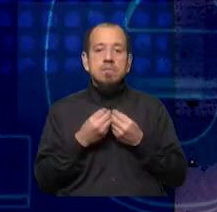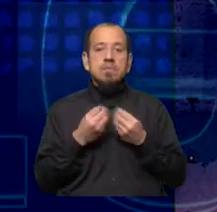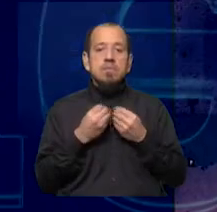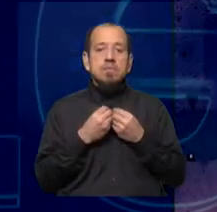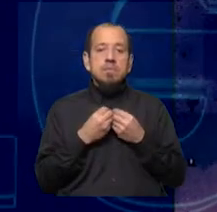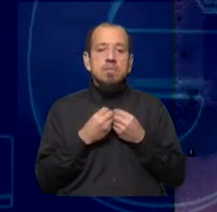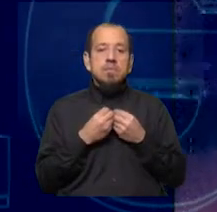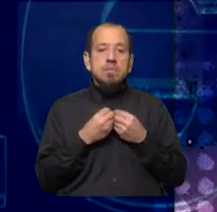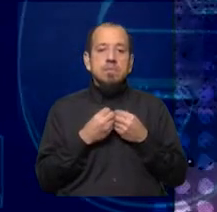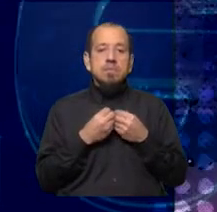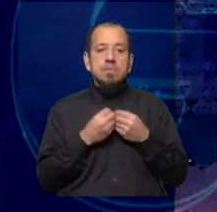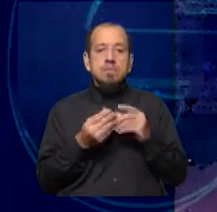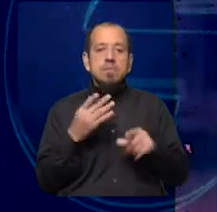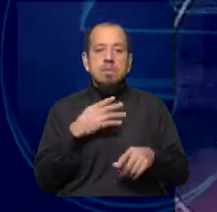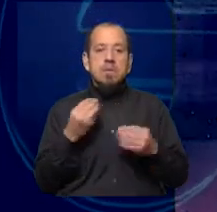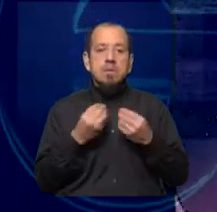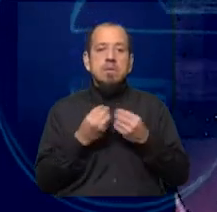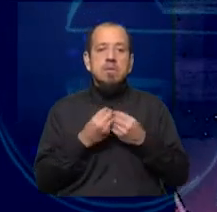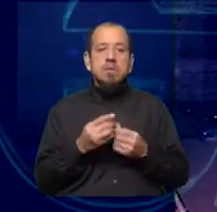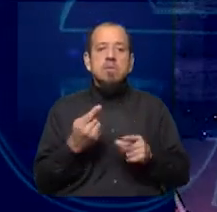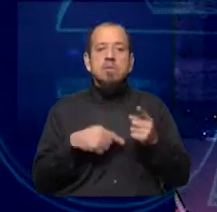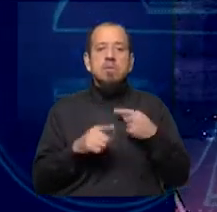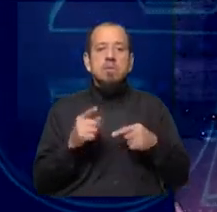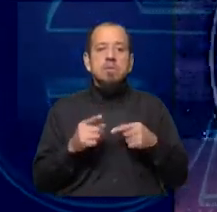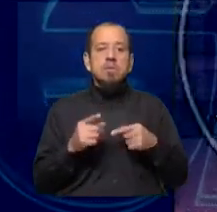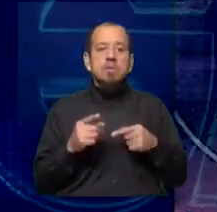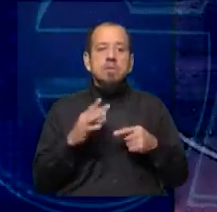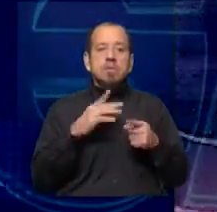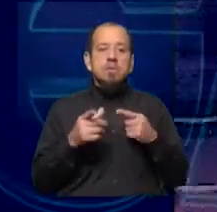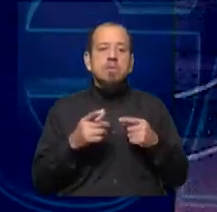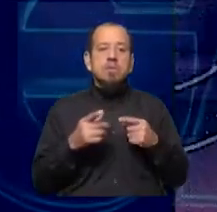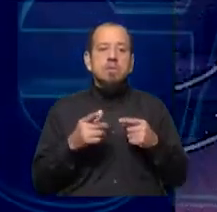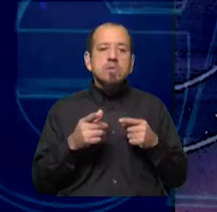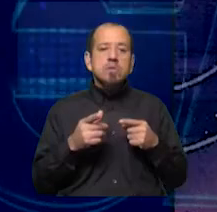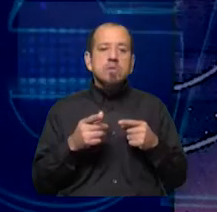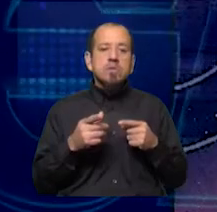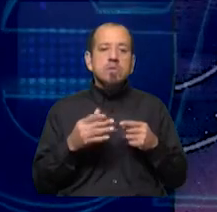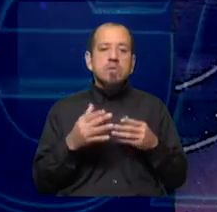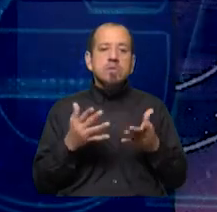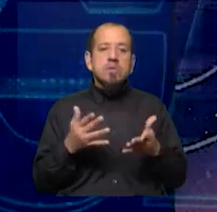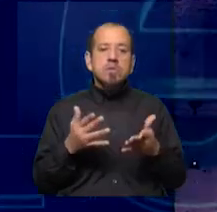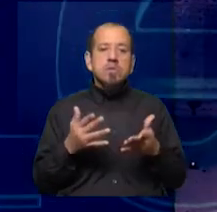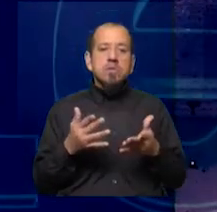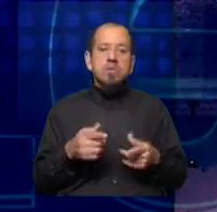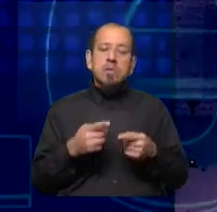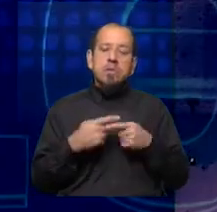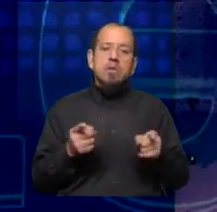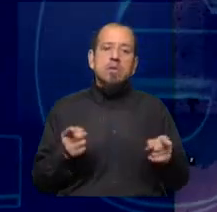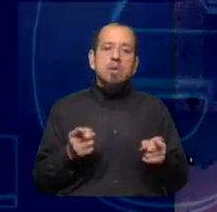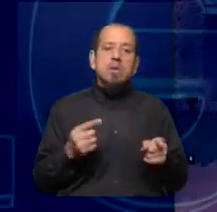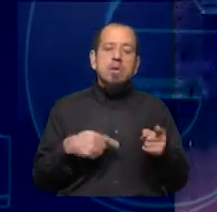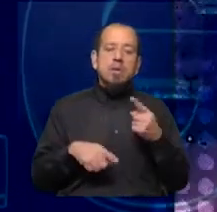las mayores a las del Oscar este son grandes pasa que quedan como como que circulan por otros circuitos justamente